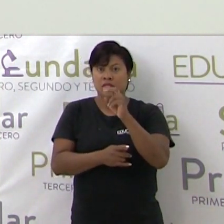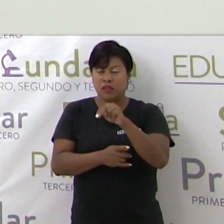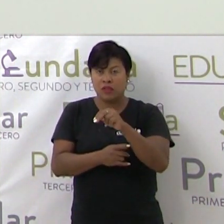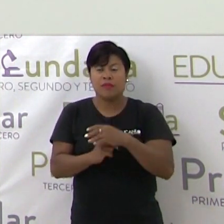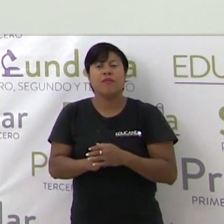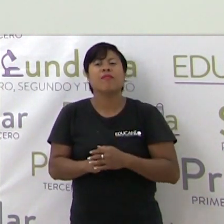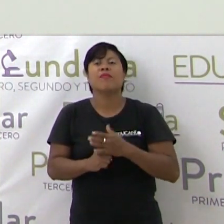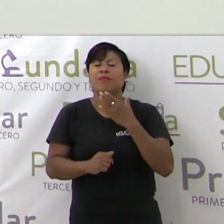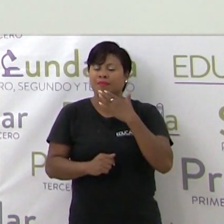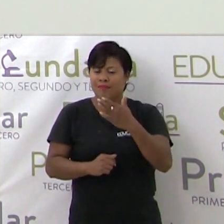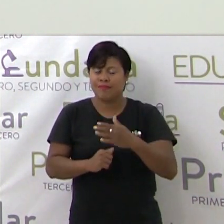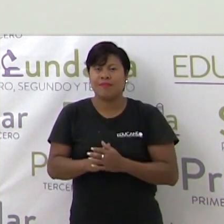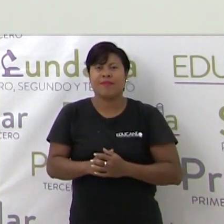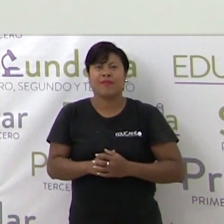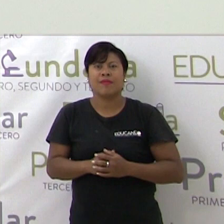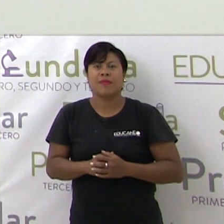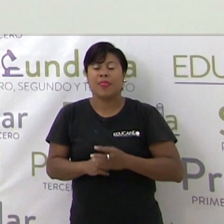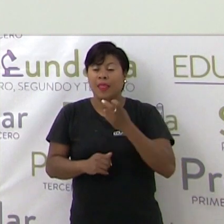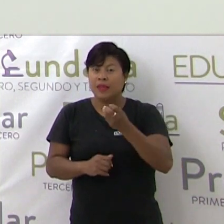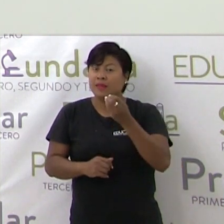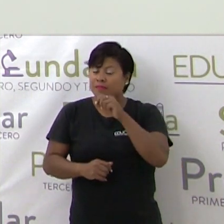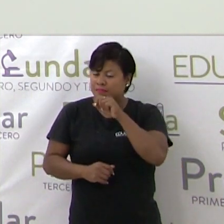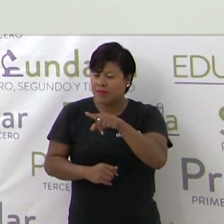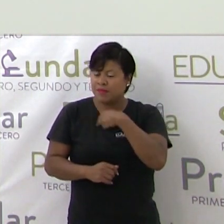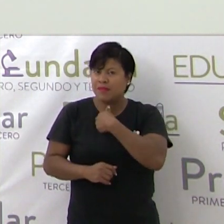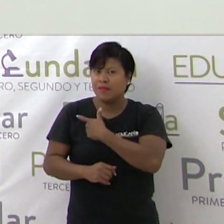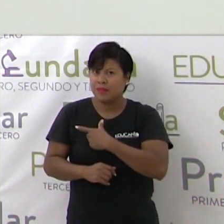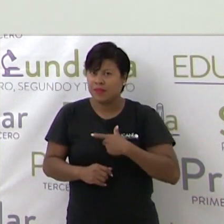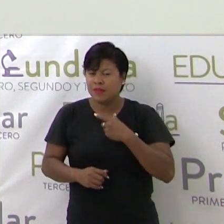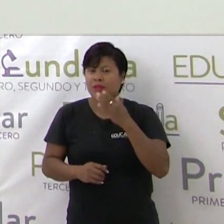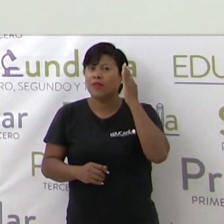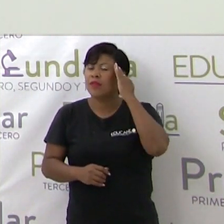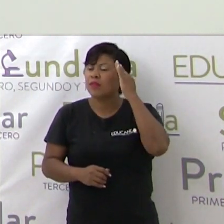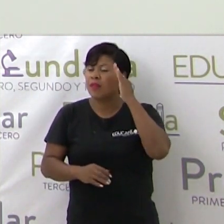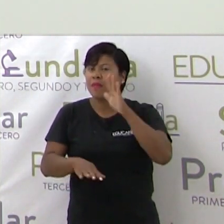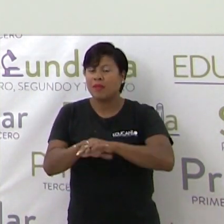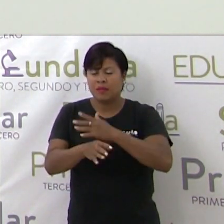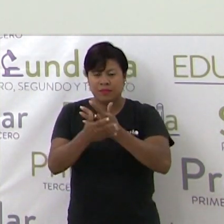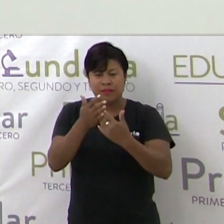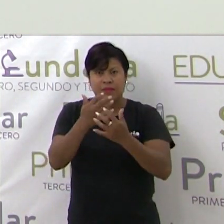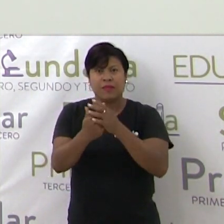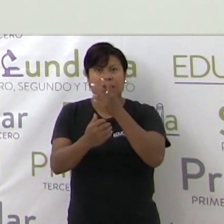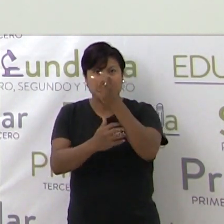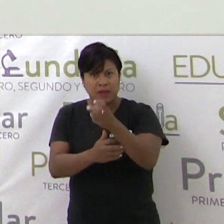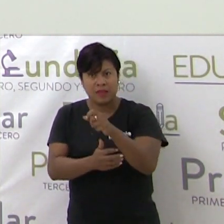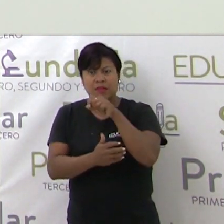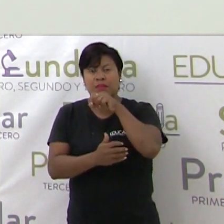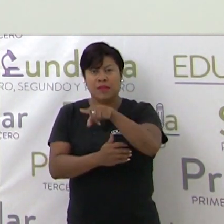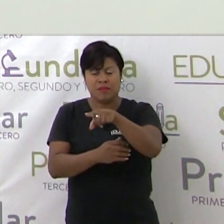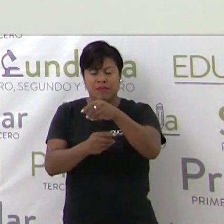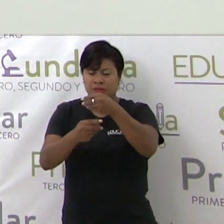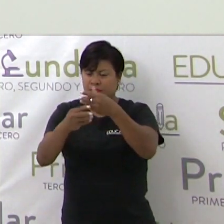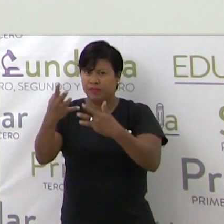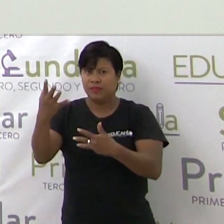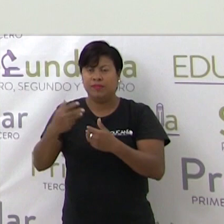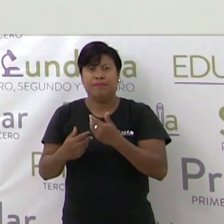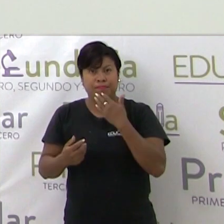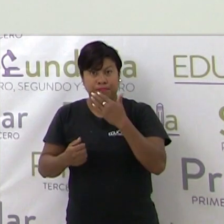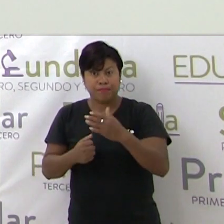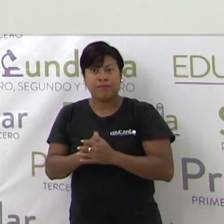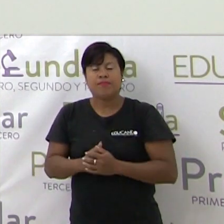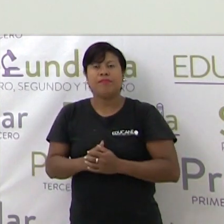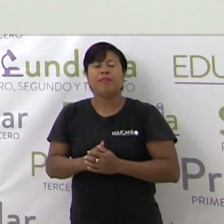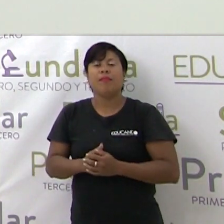reunir con personas que tengan ese mismo gusto y vamos a conocer más obras sobre de ese mismo género. Muy bien, y